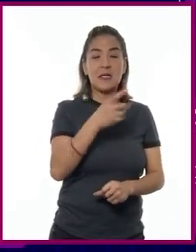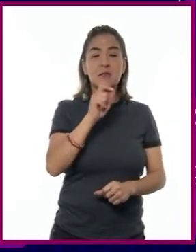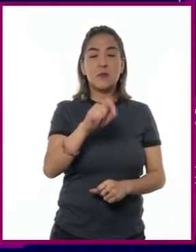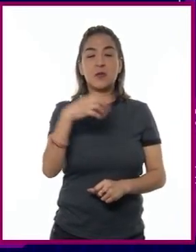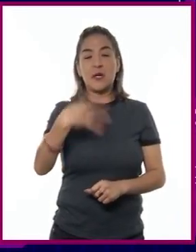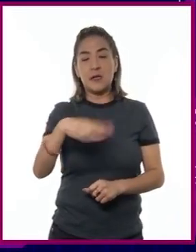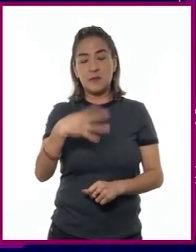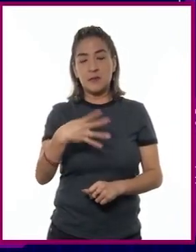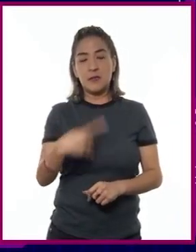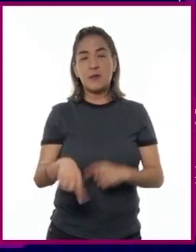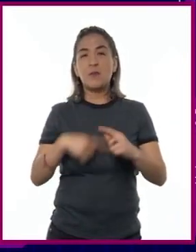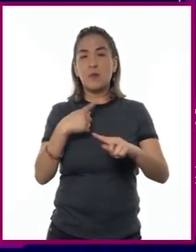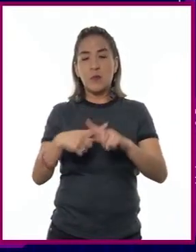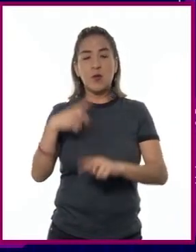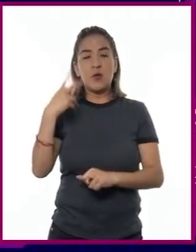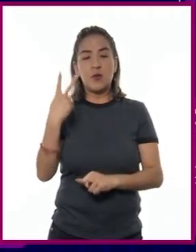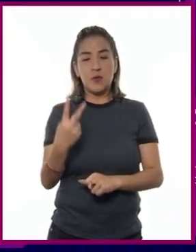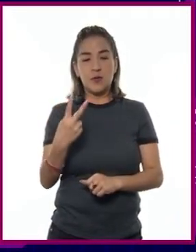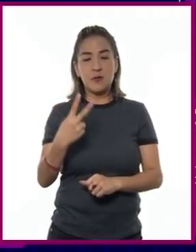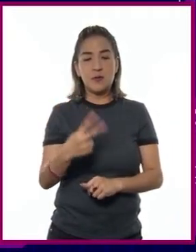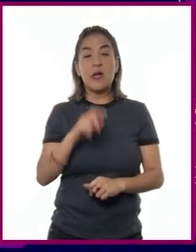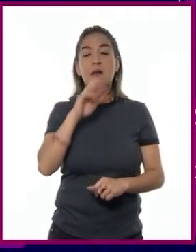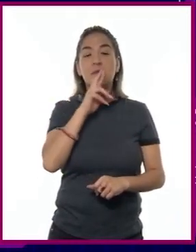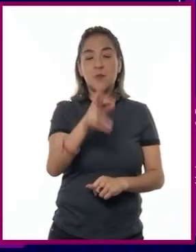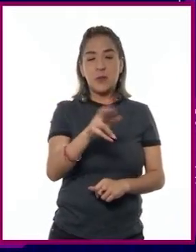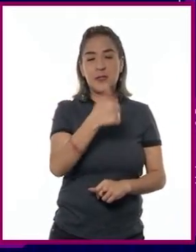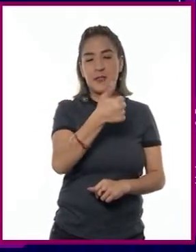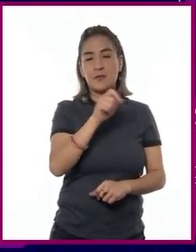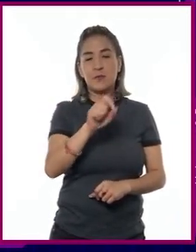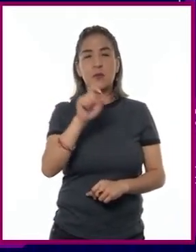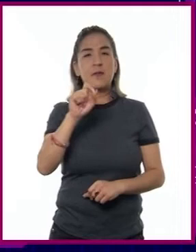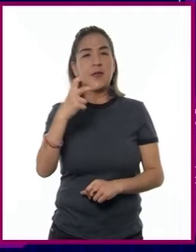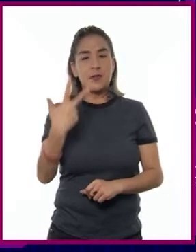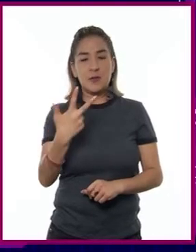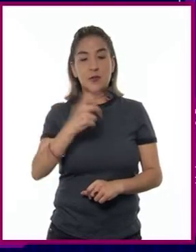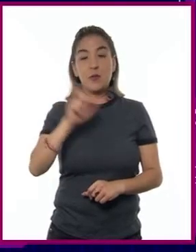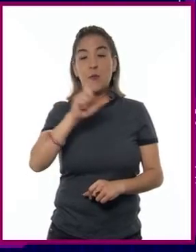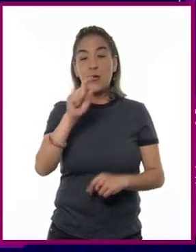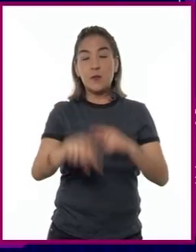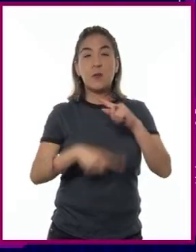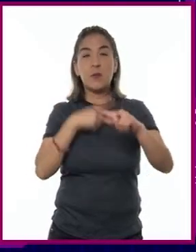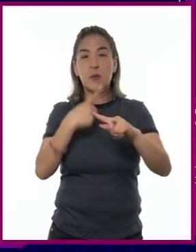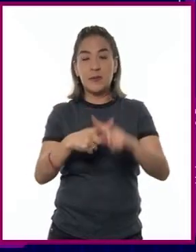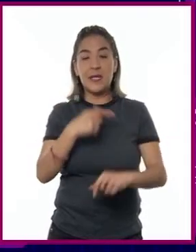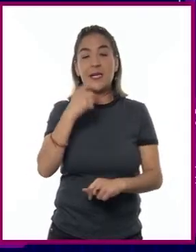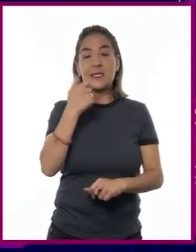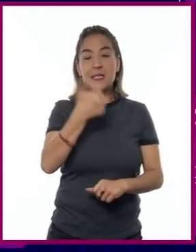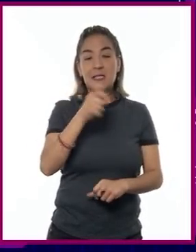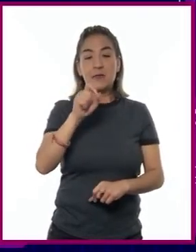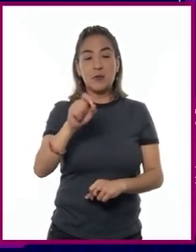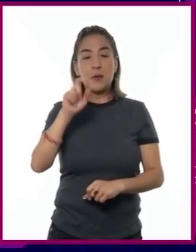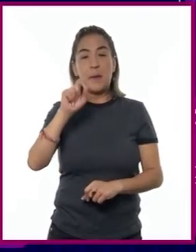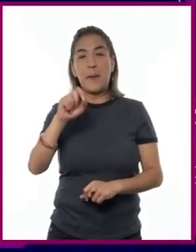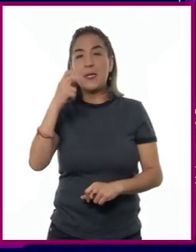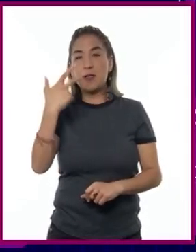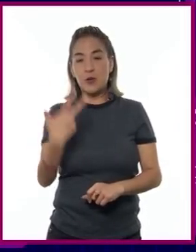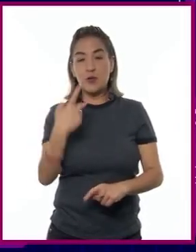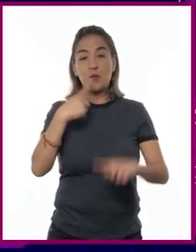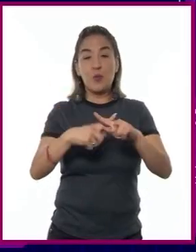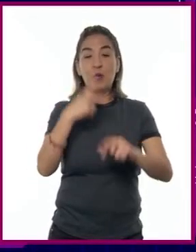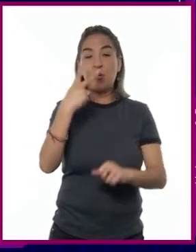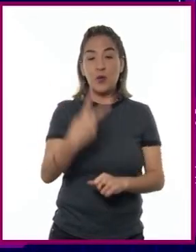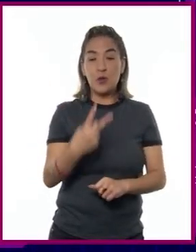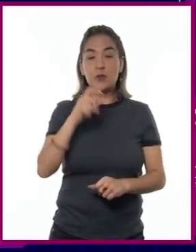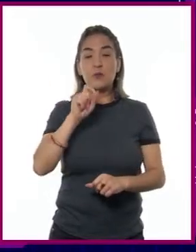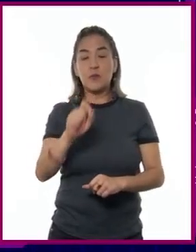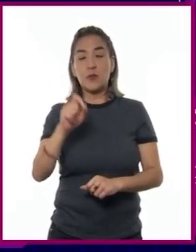2 se obtiene 6.28. Al multiplicar 6.28 por